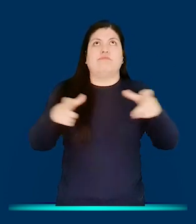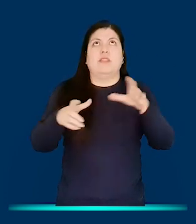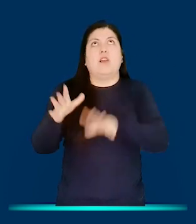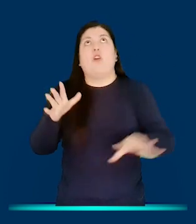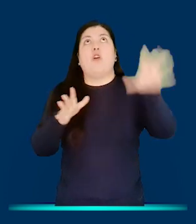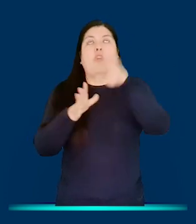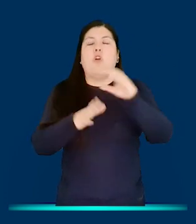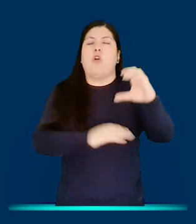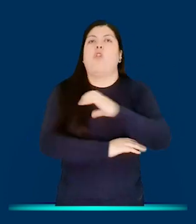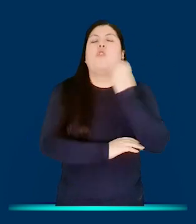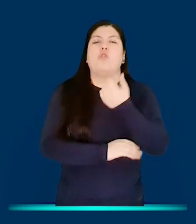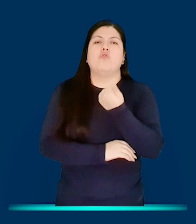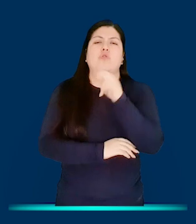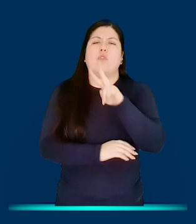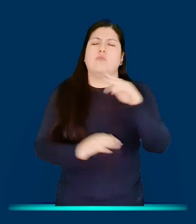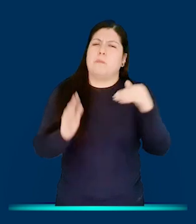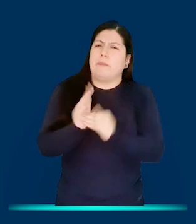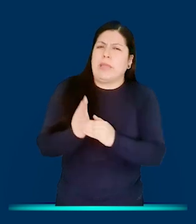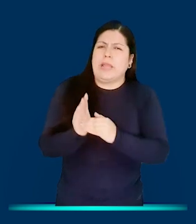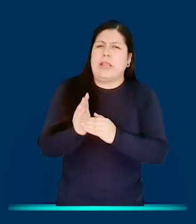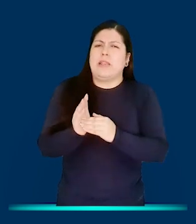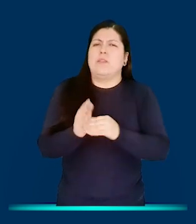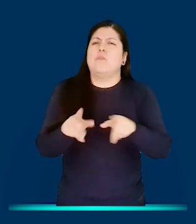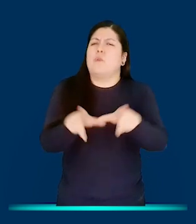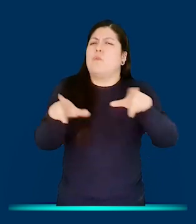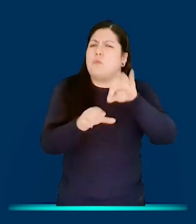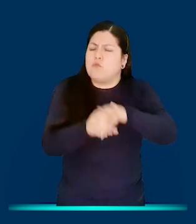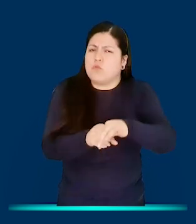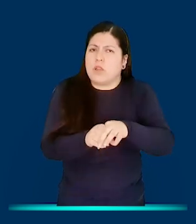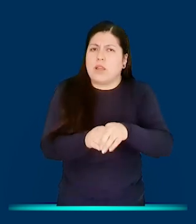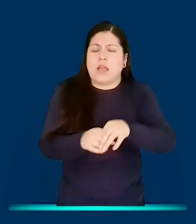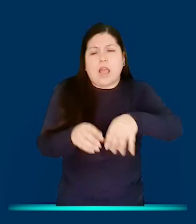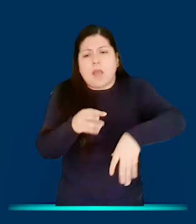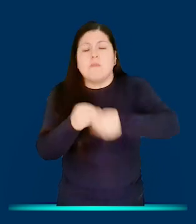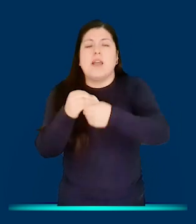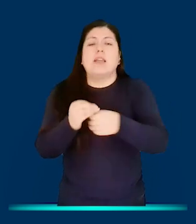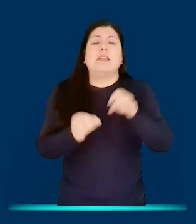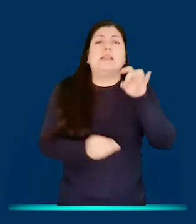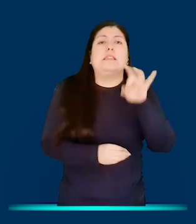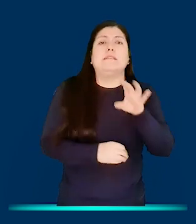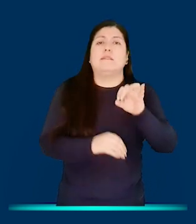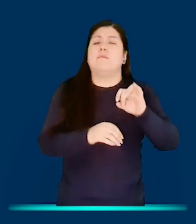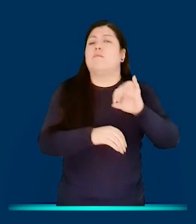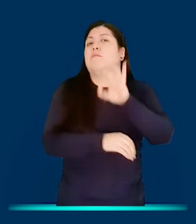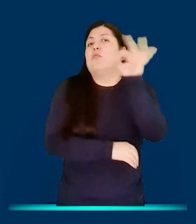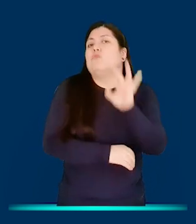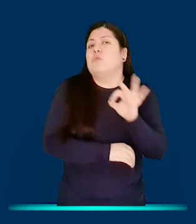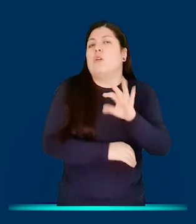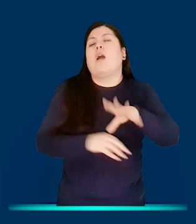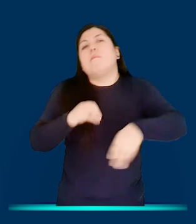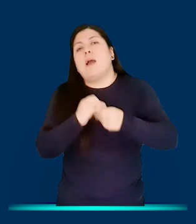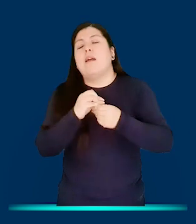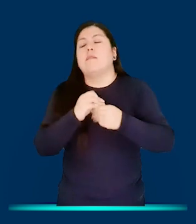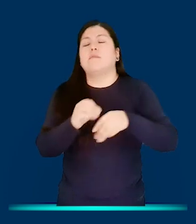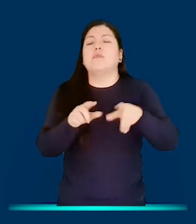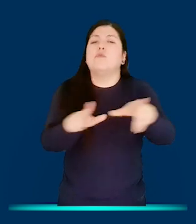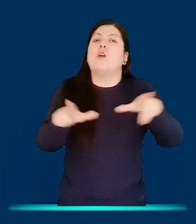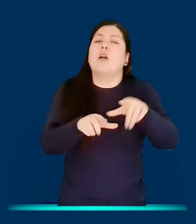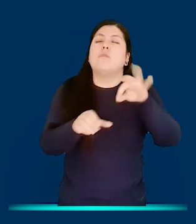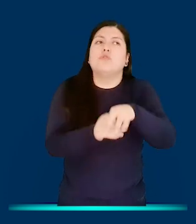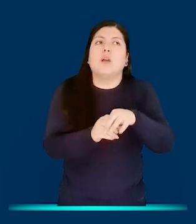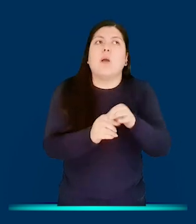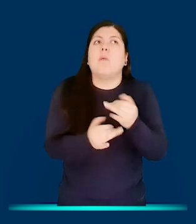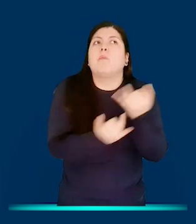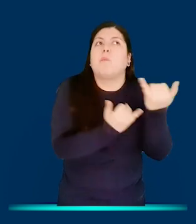lo comparamos con el total de puestos de votación que hay en el país, que son algo más de 12.000, podemos estar hablando de más